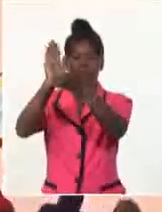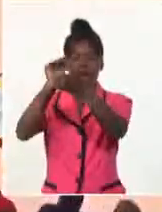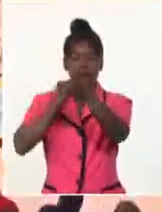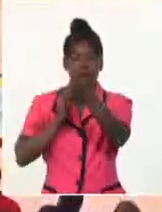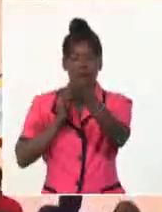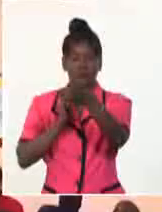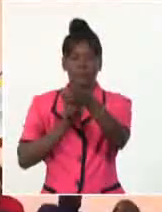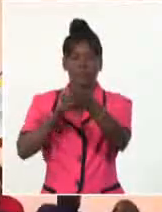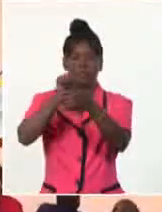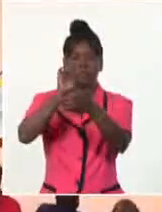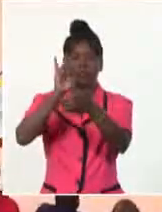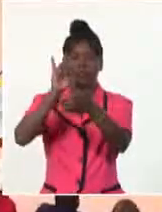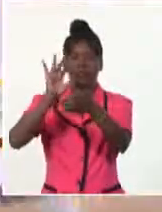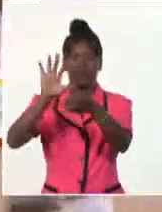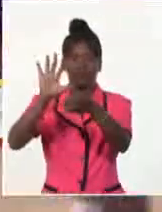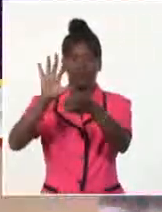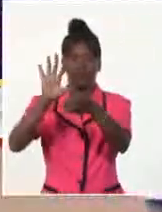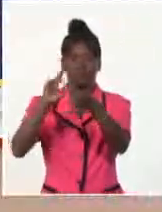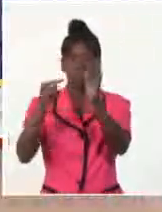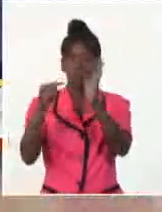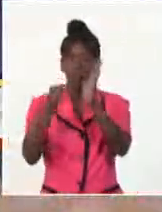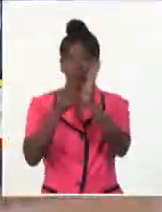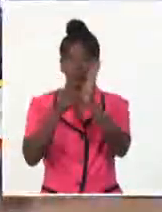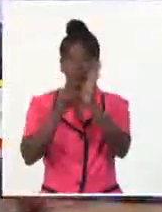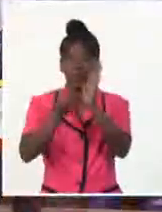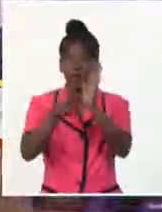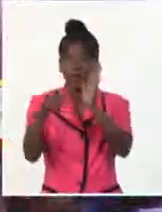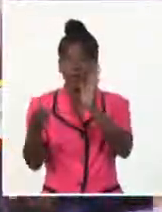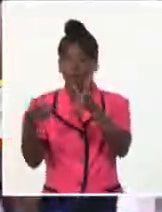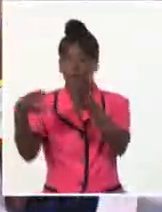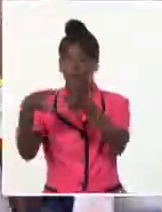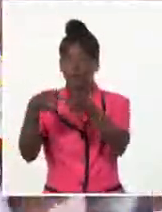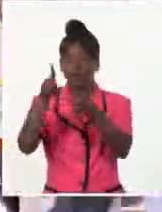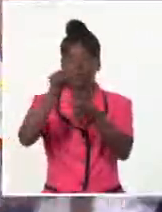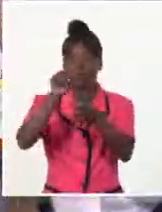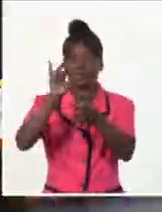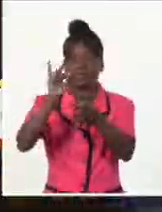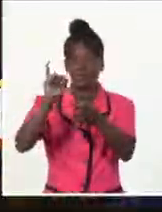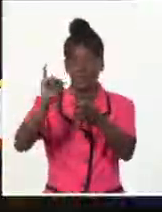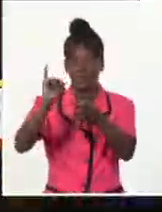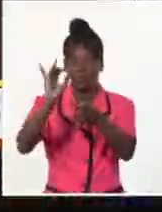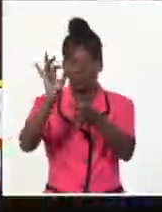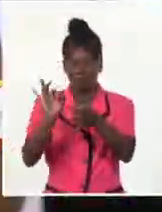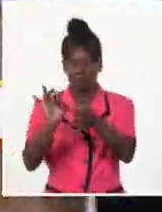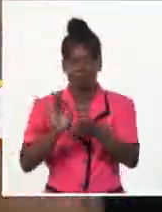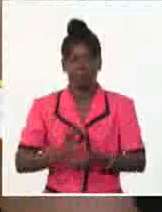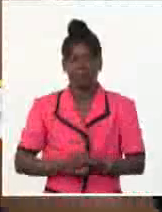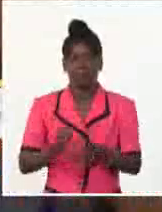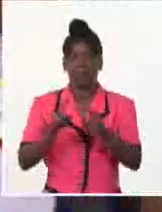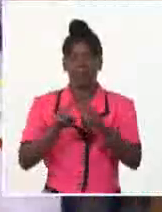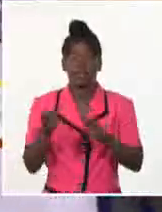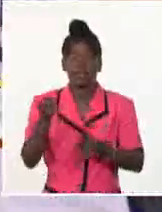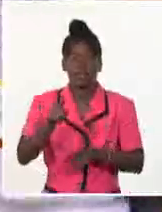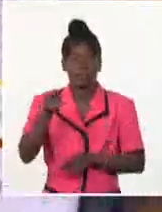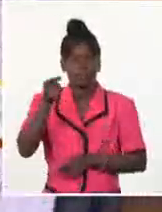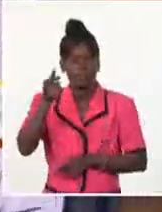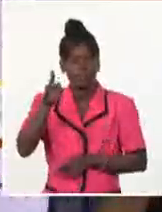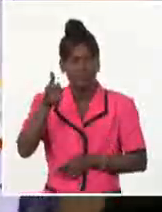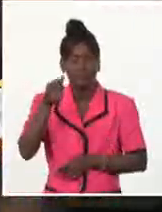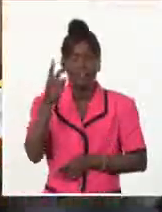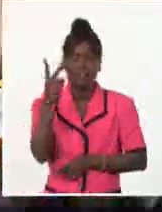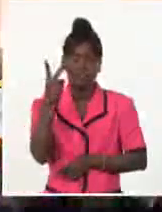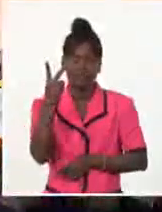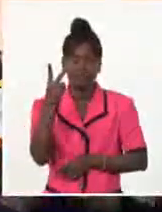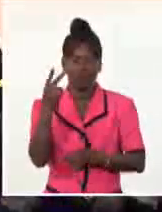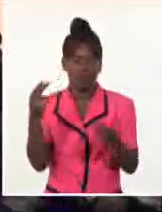de 175 cartones por 176 en favor de los Kings. Por si fuera poco, esta fue apenas la segunda vez que